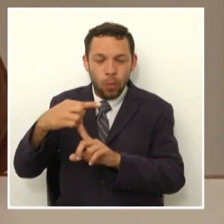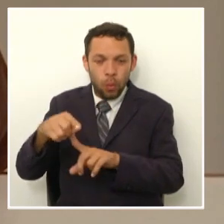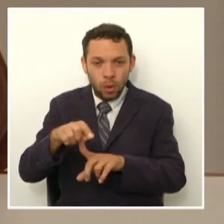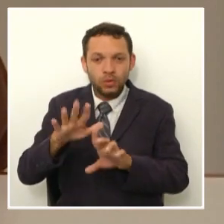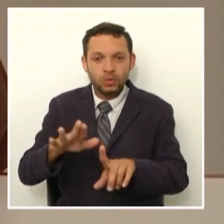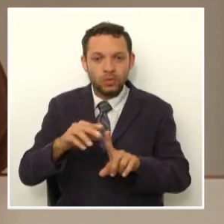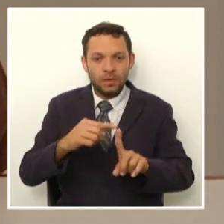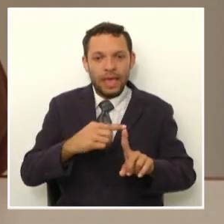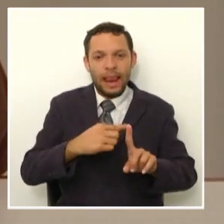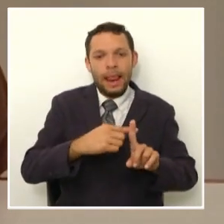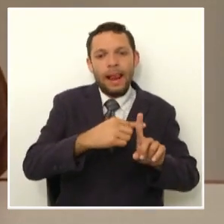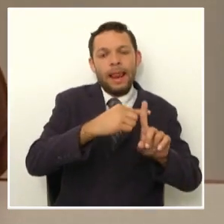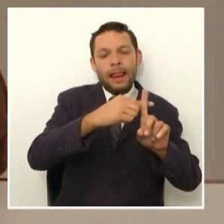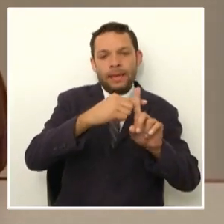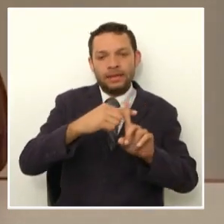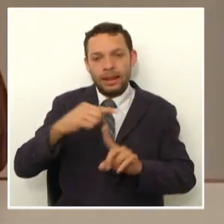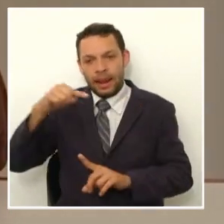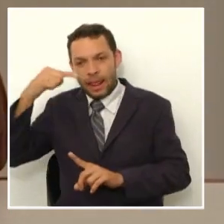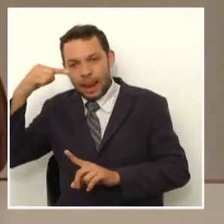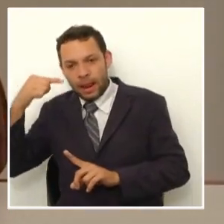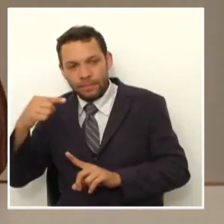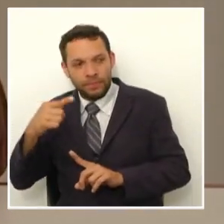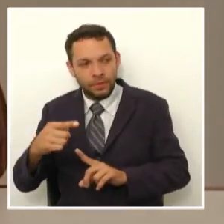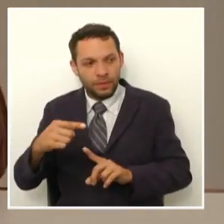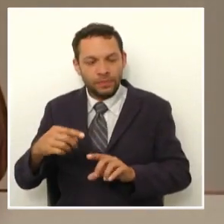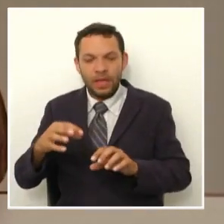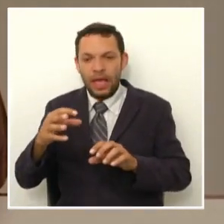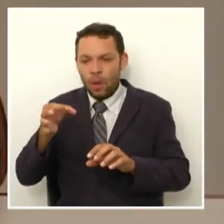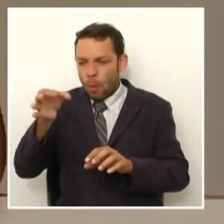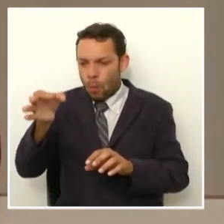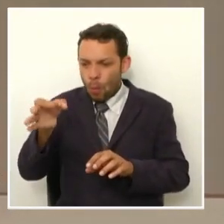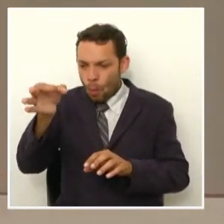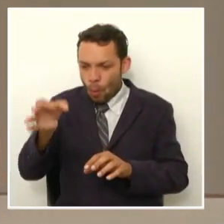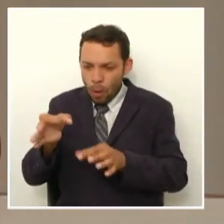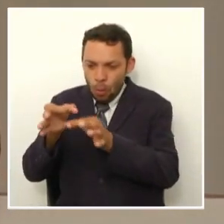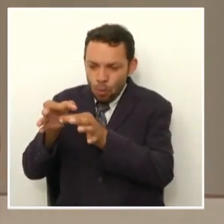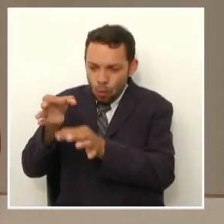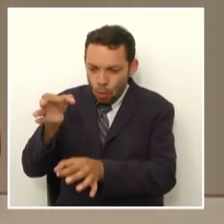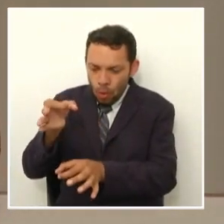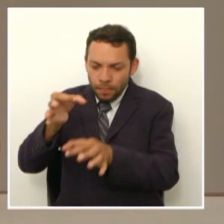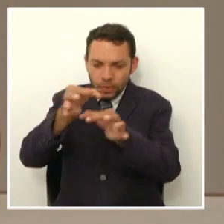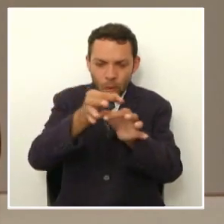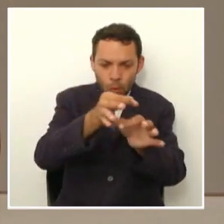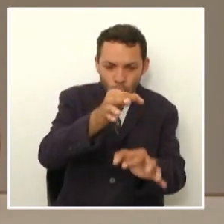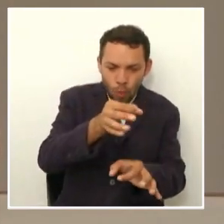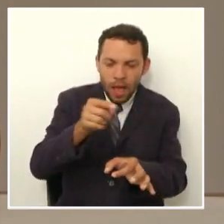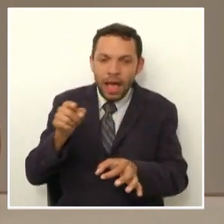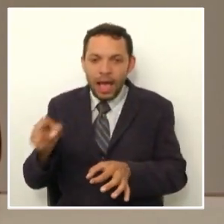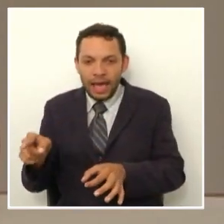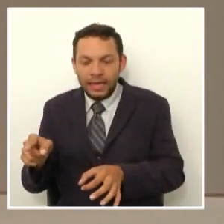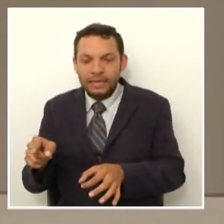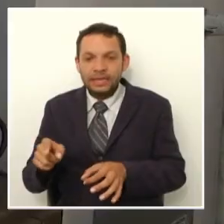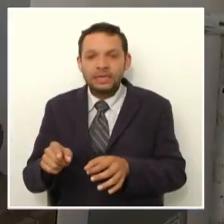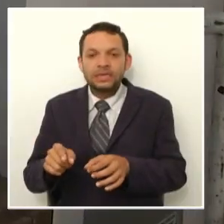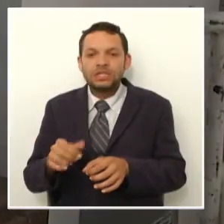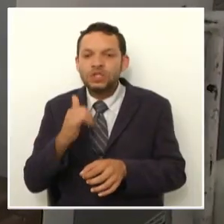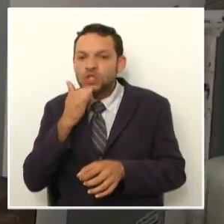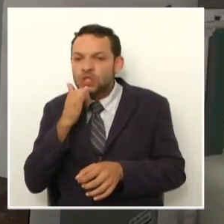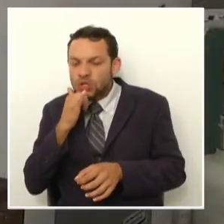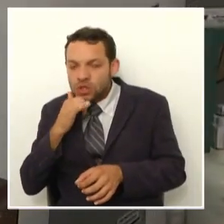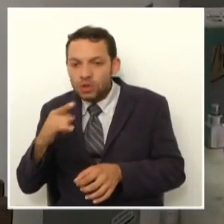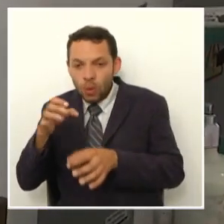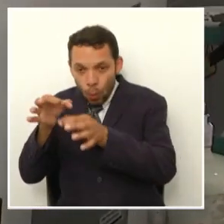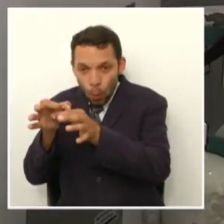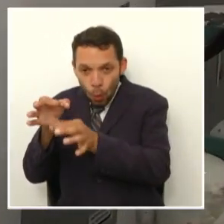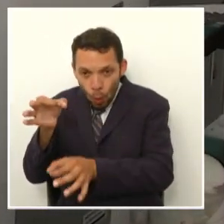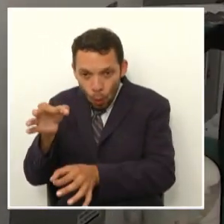cosa. En estos sitios colocaban unos tubos de ensayo, allí se ponían la muestra de orina, de materias fecales, de sangre, el